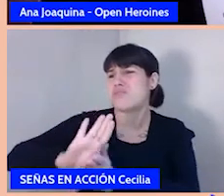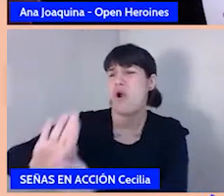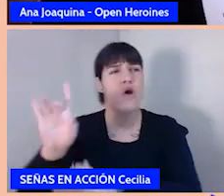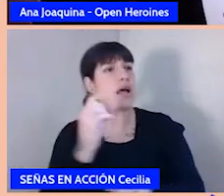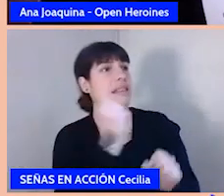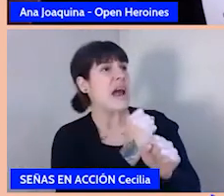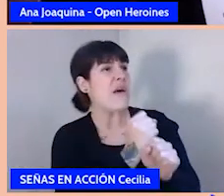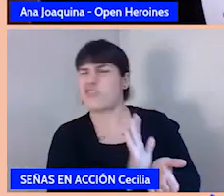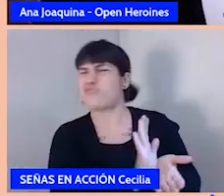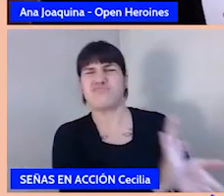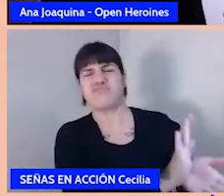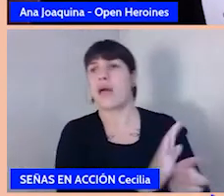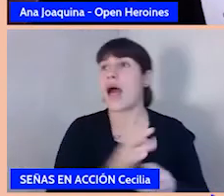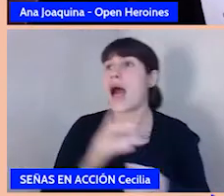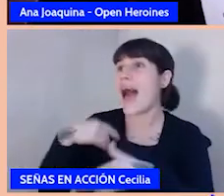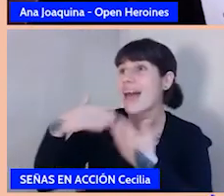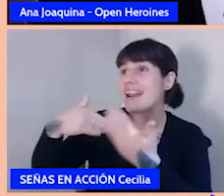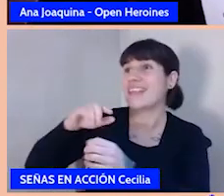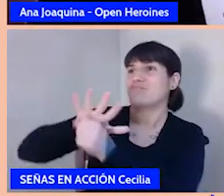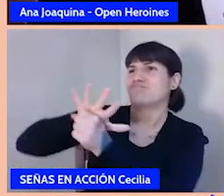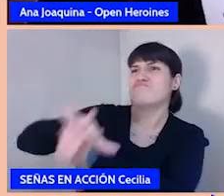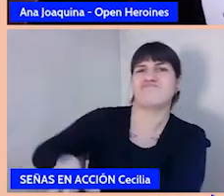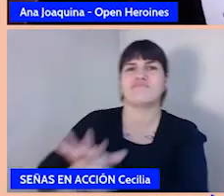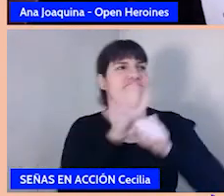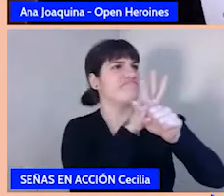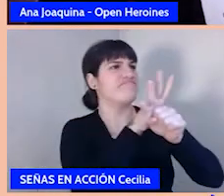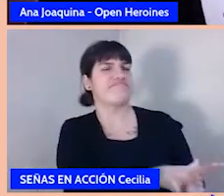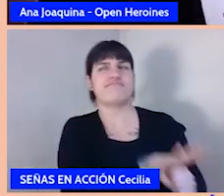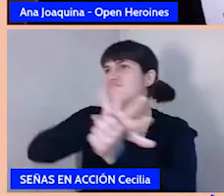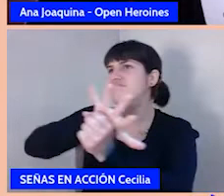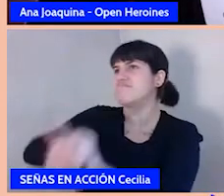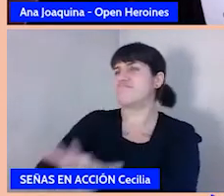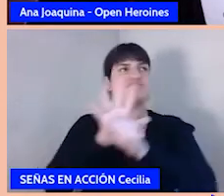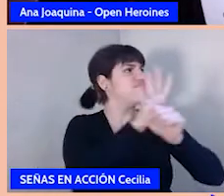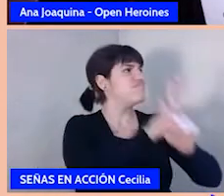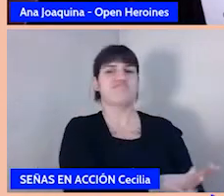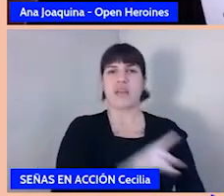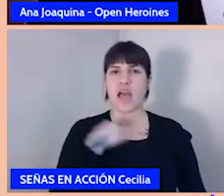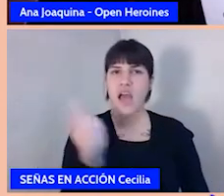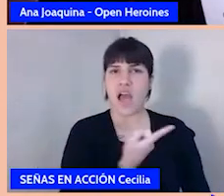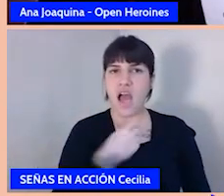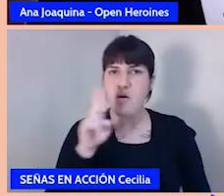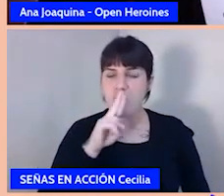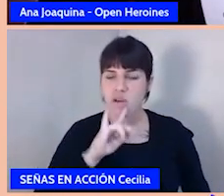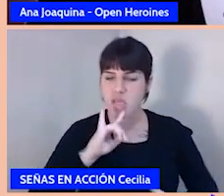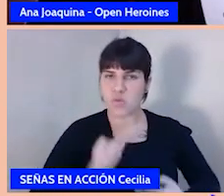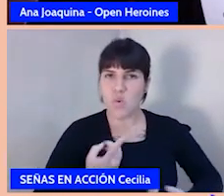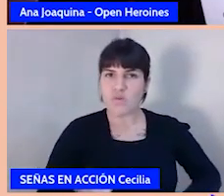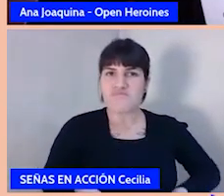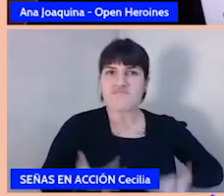empresariales, estamos tomando iniciativa para generar redes que están empujando a la creación de comunidades